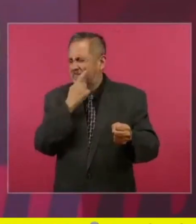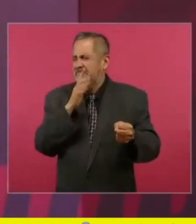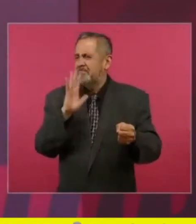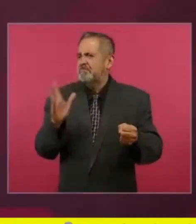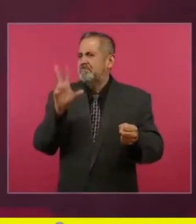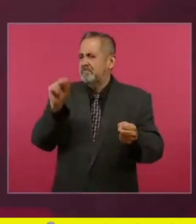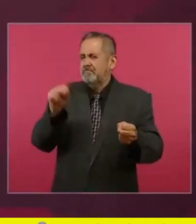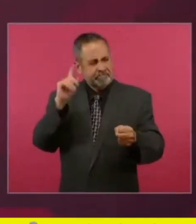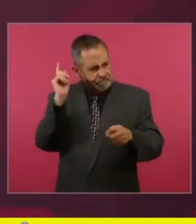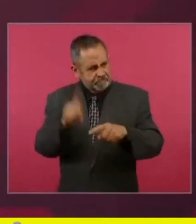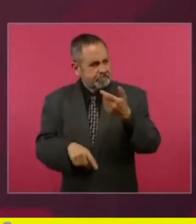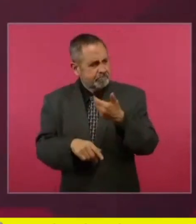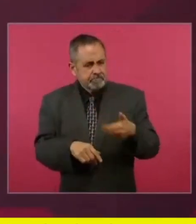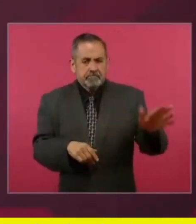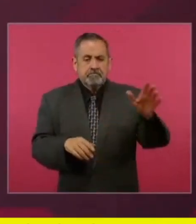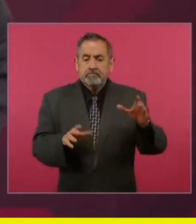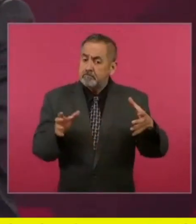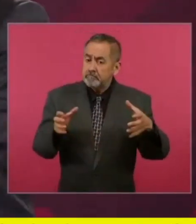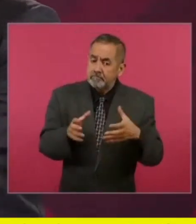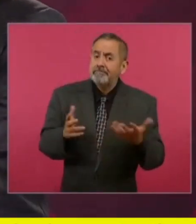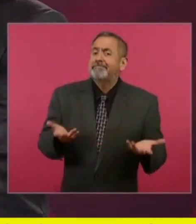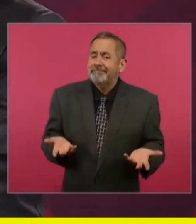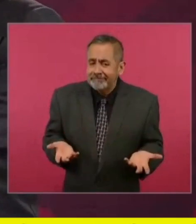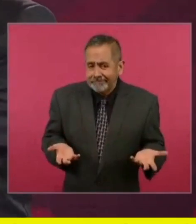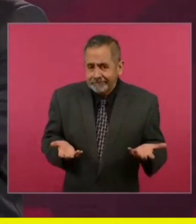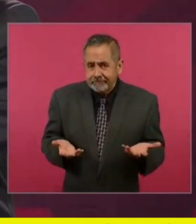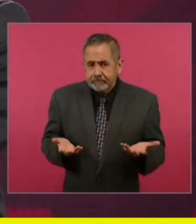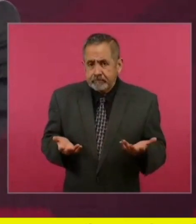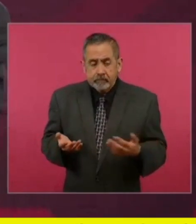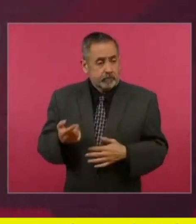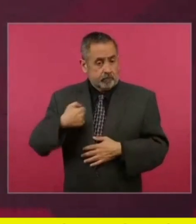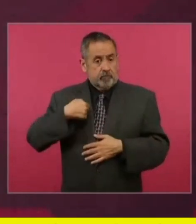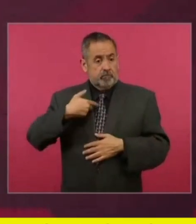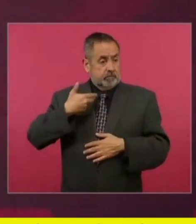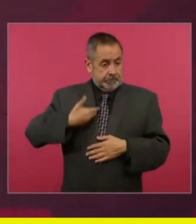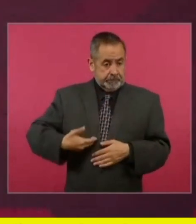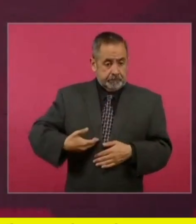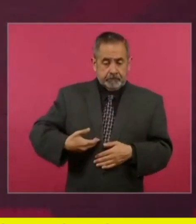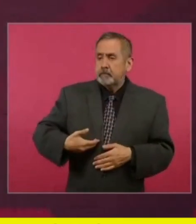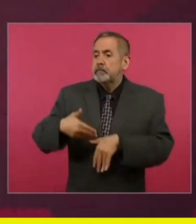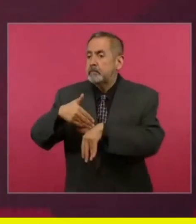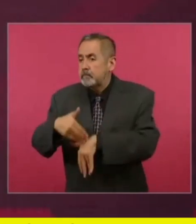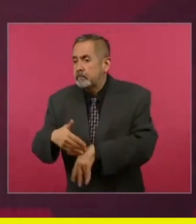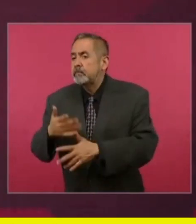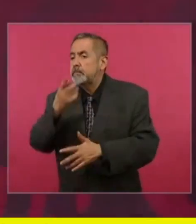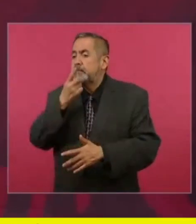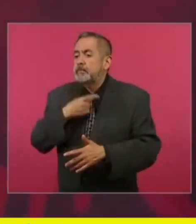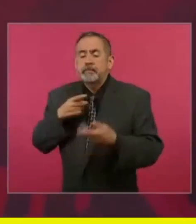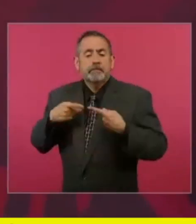y hay que mandar obedeciendo al pueblo